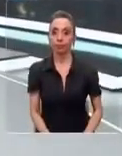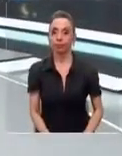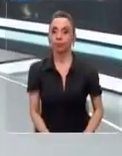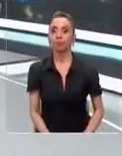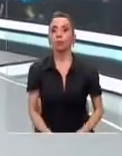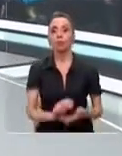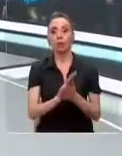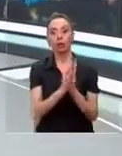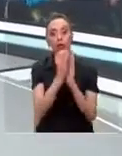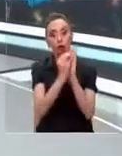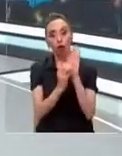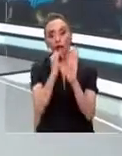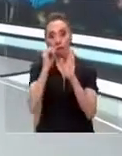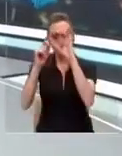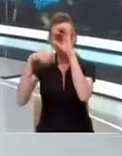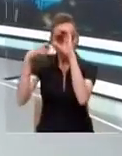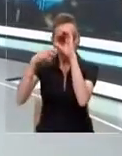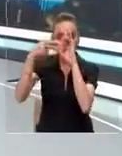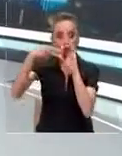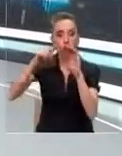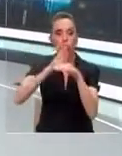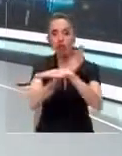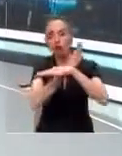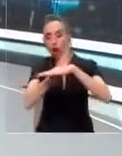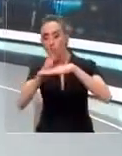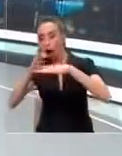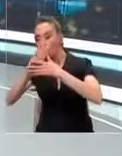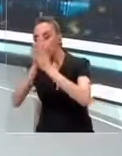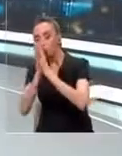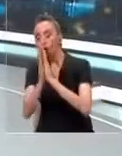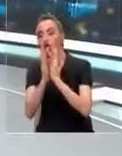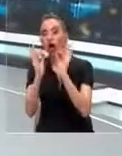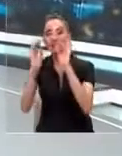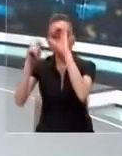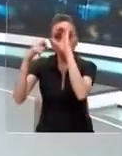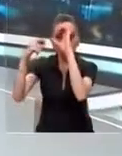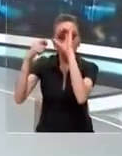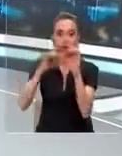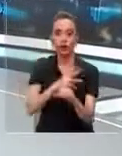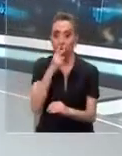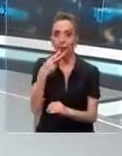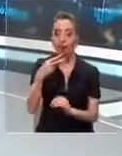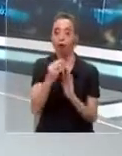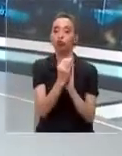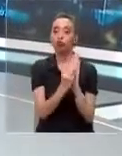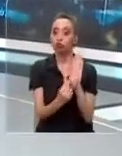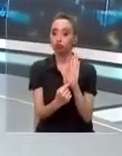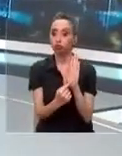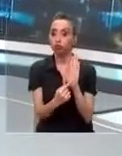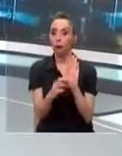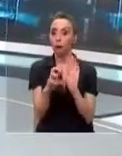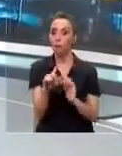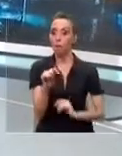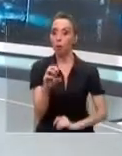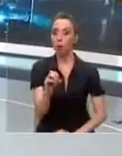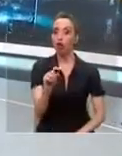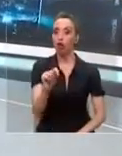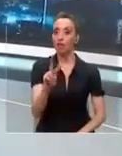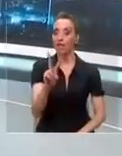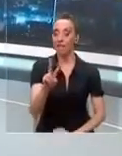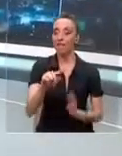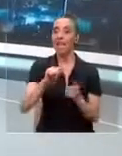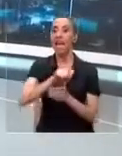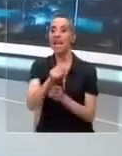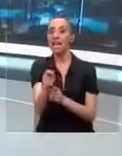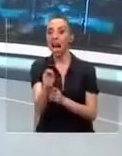Bueno, y todos estos contenidos, reportajes, los noticieros completos, contenido exclusivo también de Chilevisión Noticias, ya está disponible en Pluto TV, como le hemos dicho, un